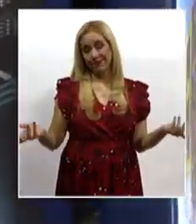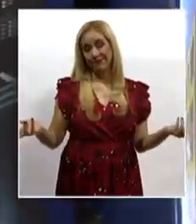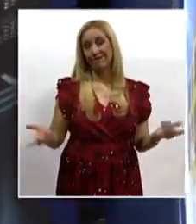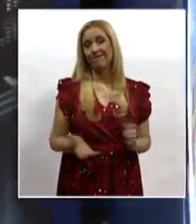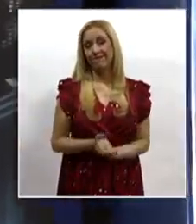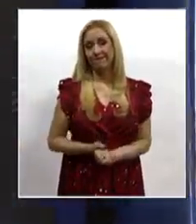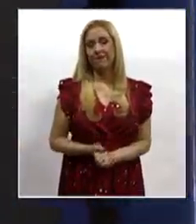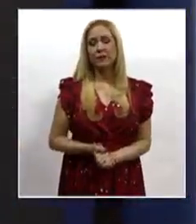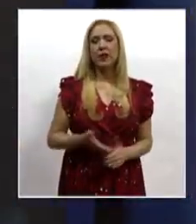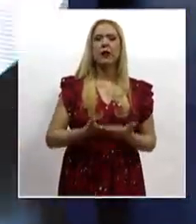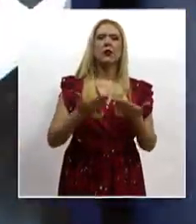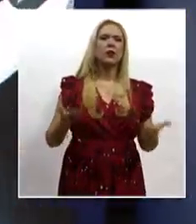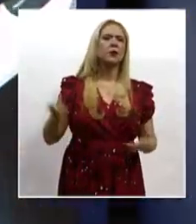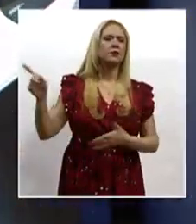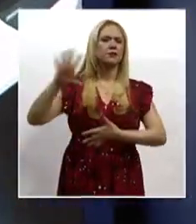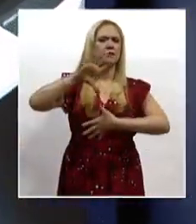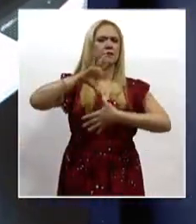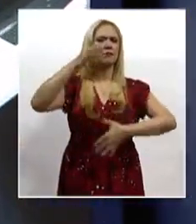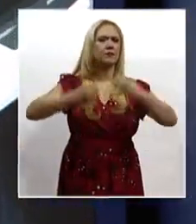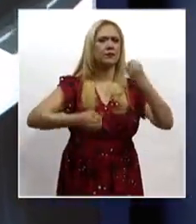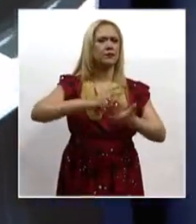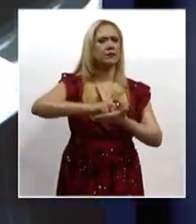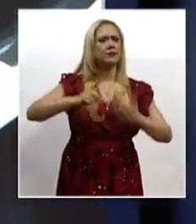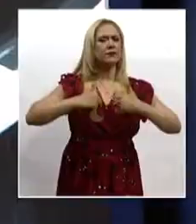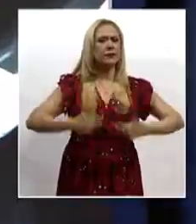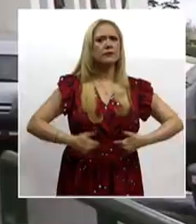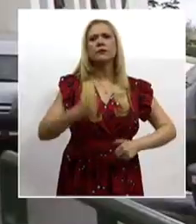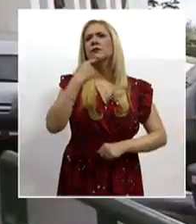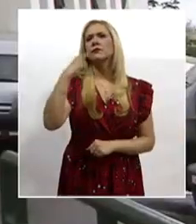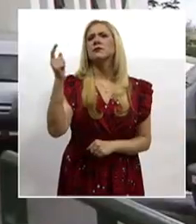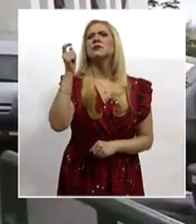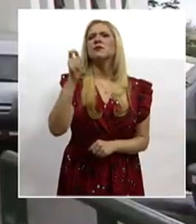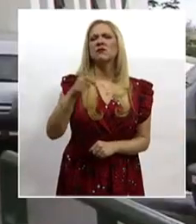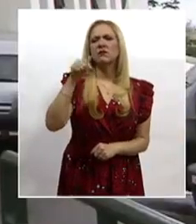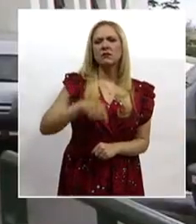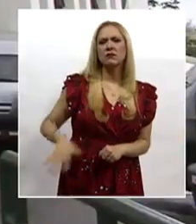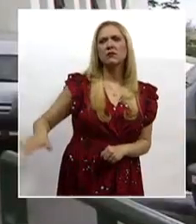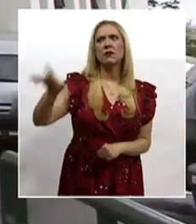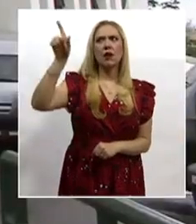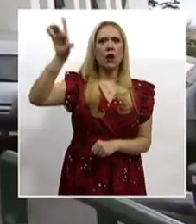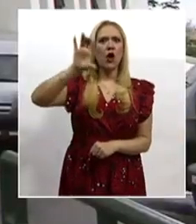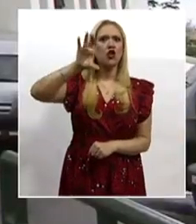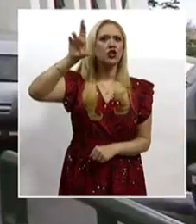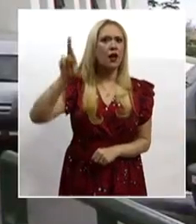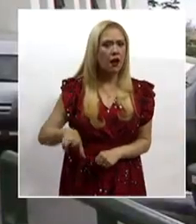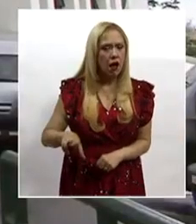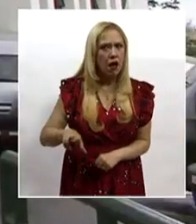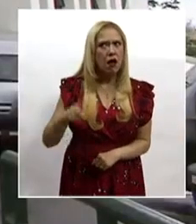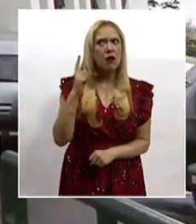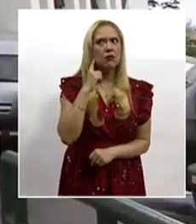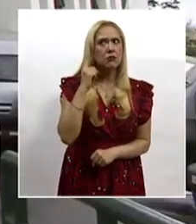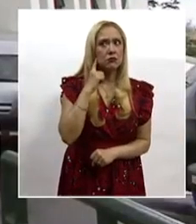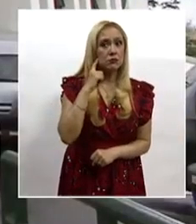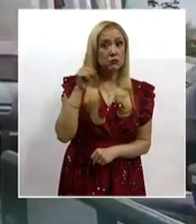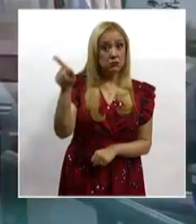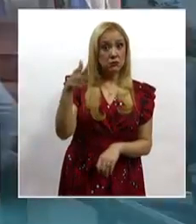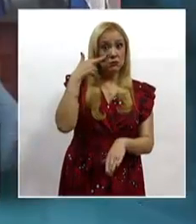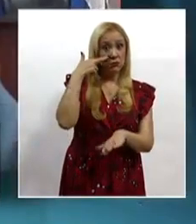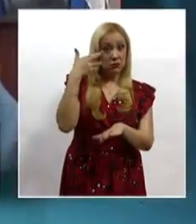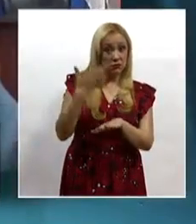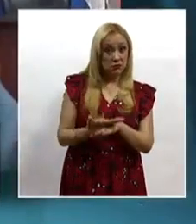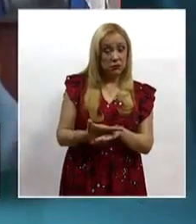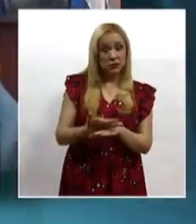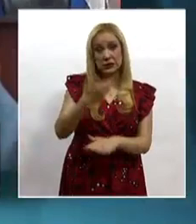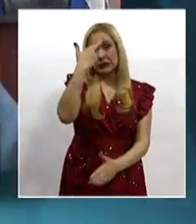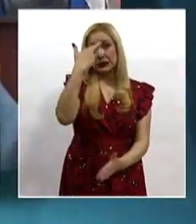En otra información, la Corte Interamericana de Derechos Humanos determinó que el Estado de Costa Rica no es internacionalmente responsable de la